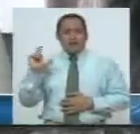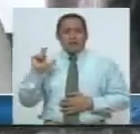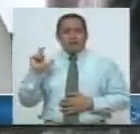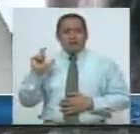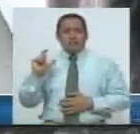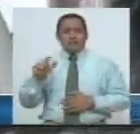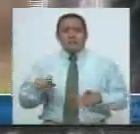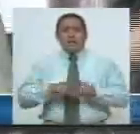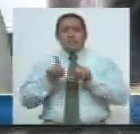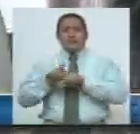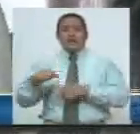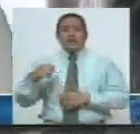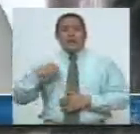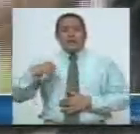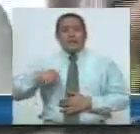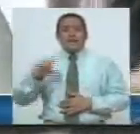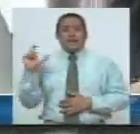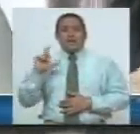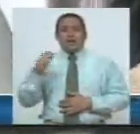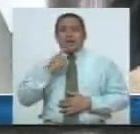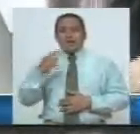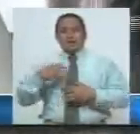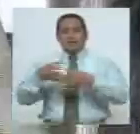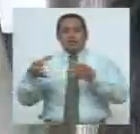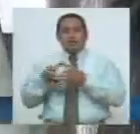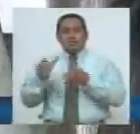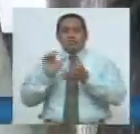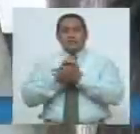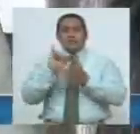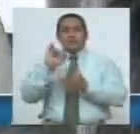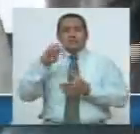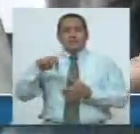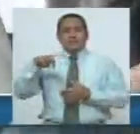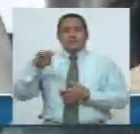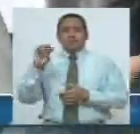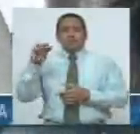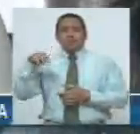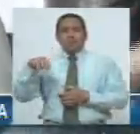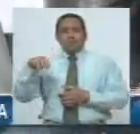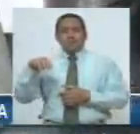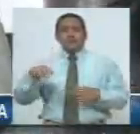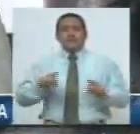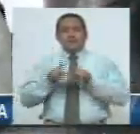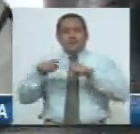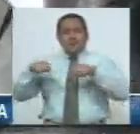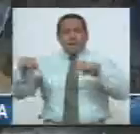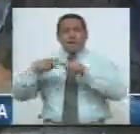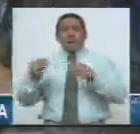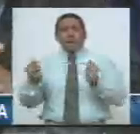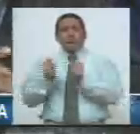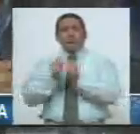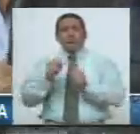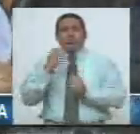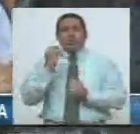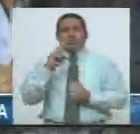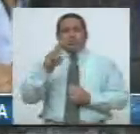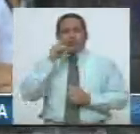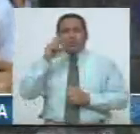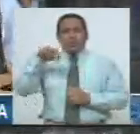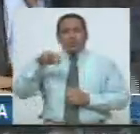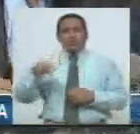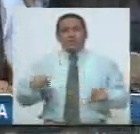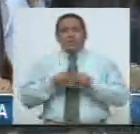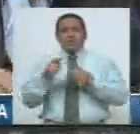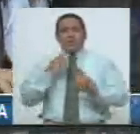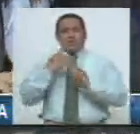Callao es el grupo de Chimpún Callao, además, pero ellos están con Orión. La candidata por